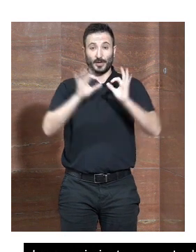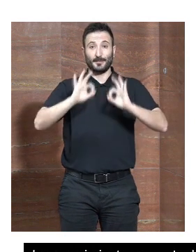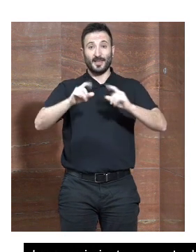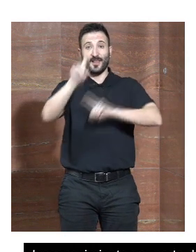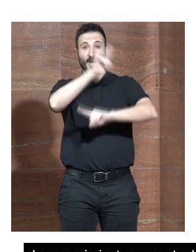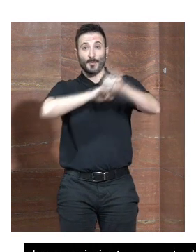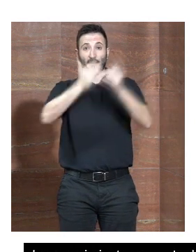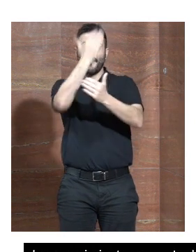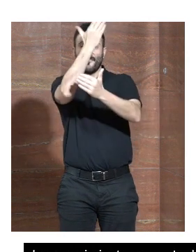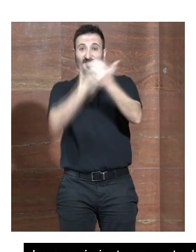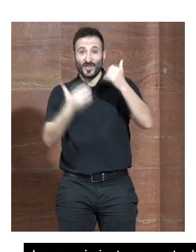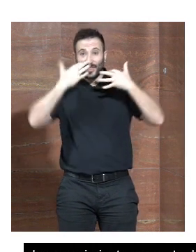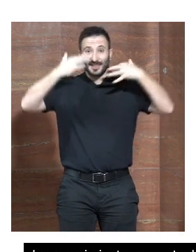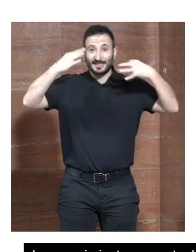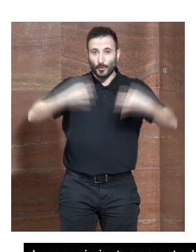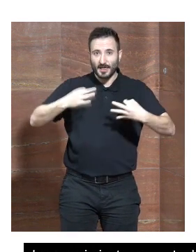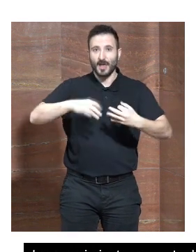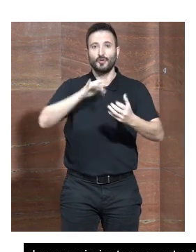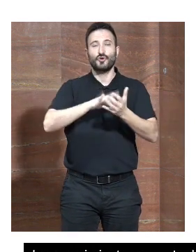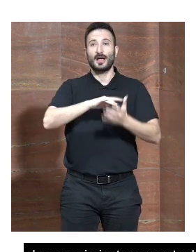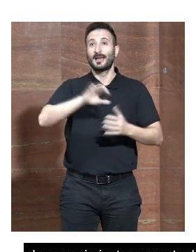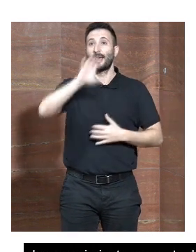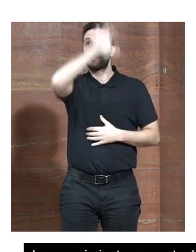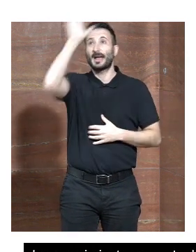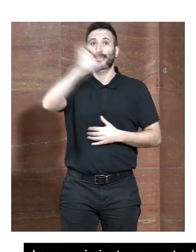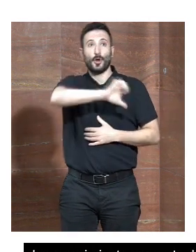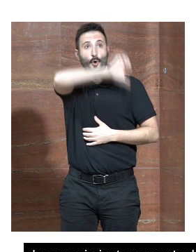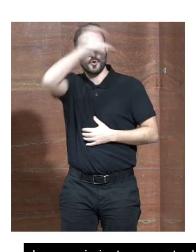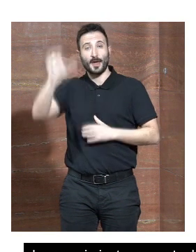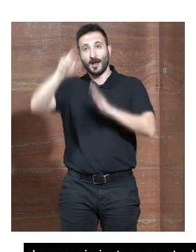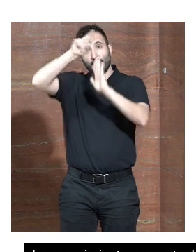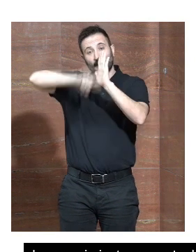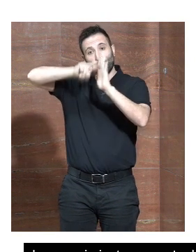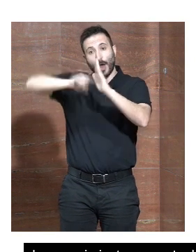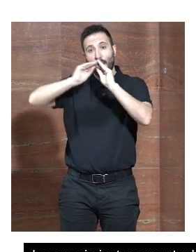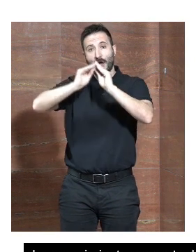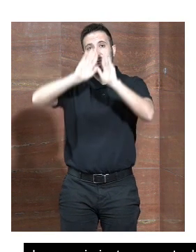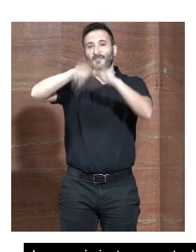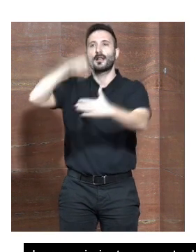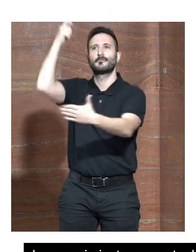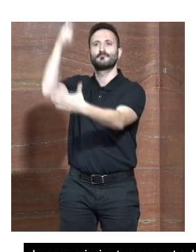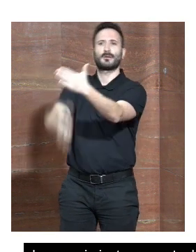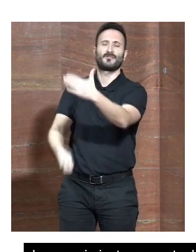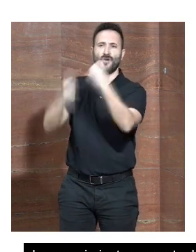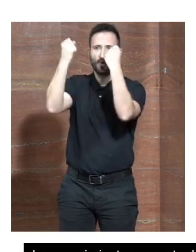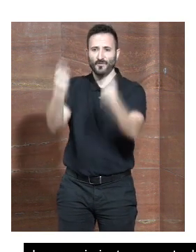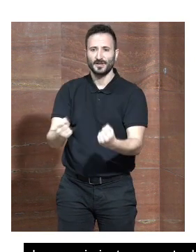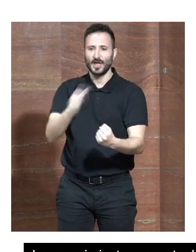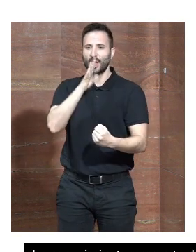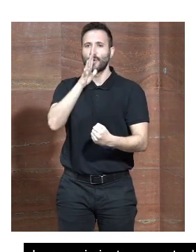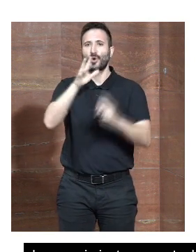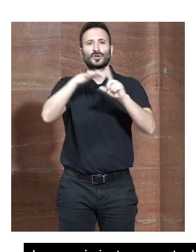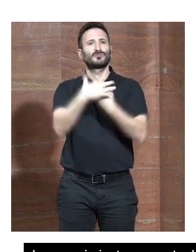seguridad cualquier directiva europea que lo regule te cae una multa del copón, por saltarte